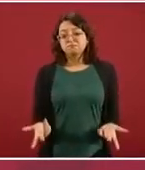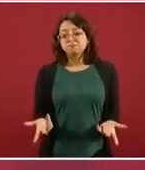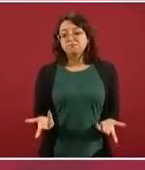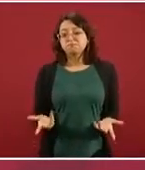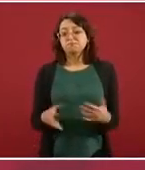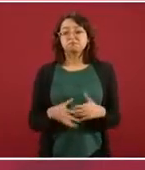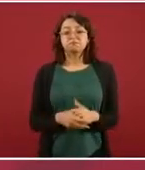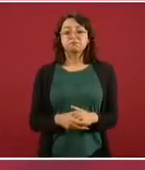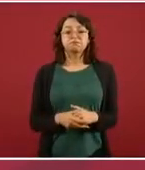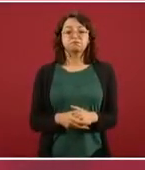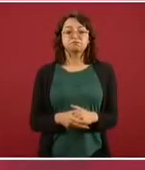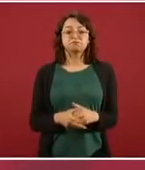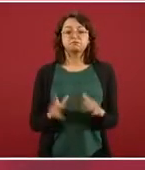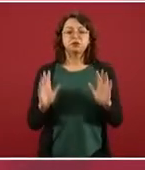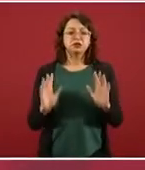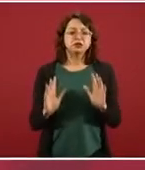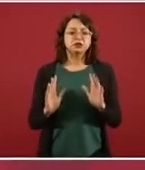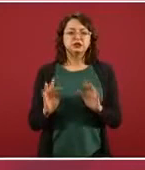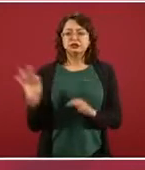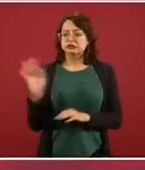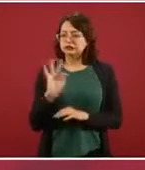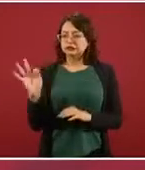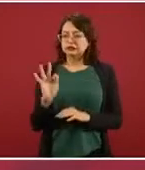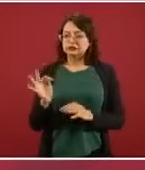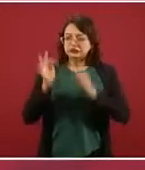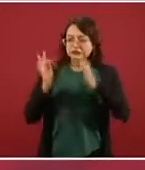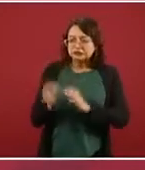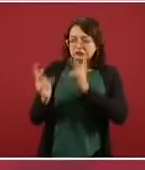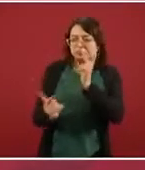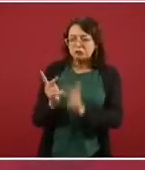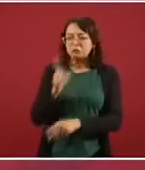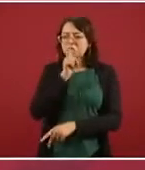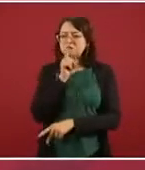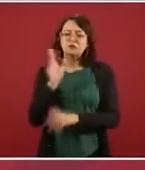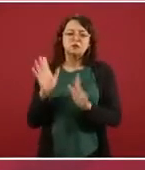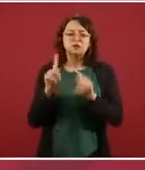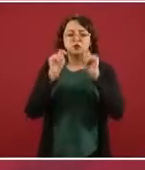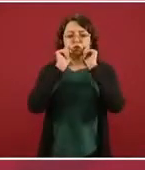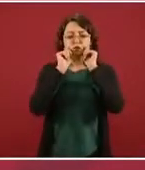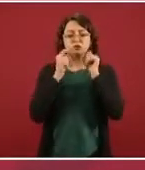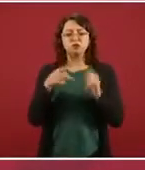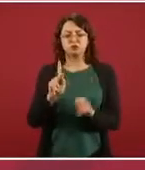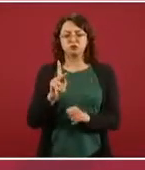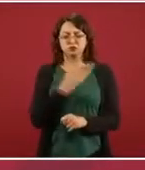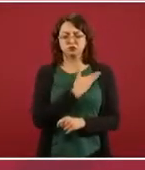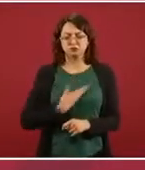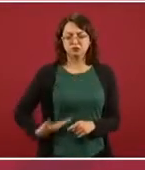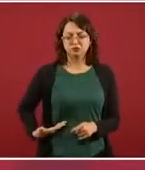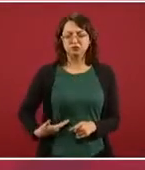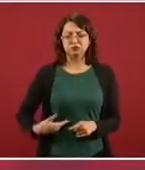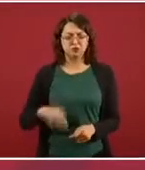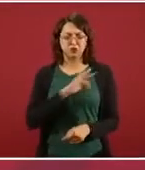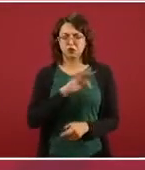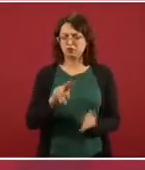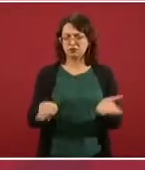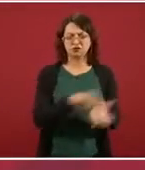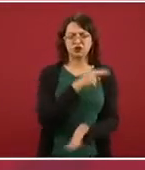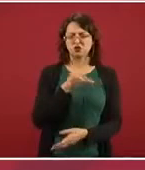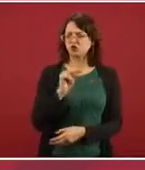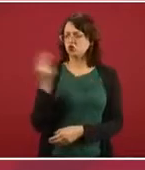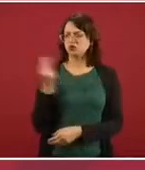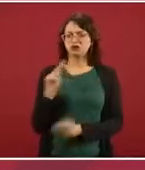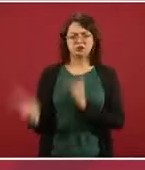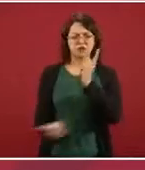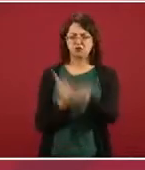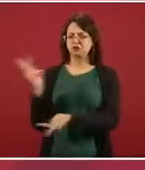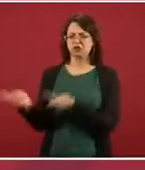vamos a decir, informal, que se les dé a conocer, tenemos la facultad del Ejecutivo de firmar. Pero